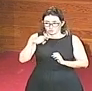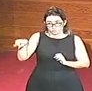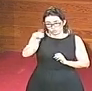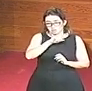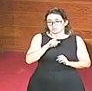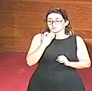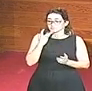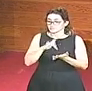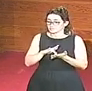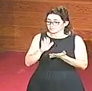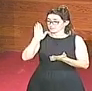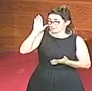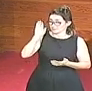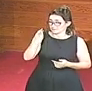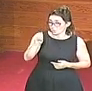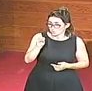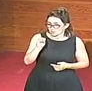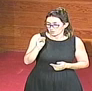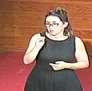preguntas vamos a solicitar